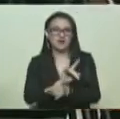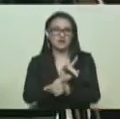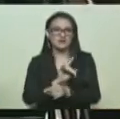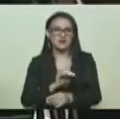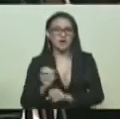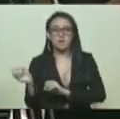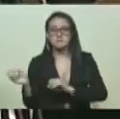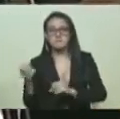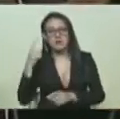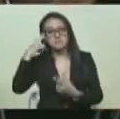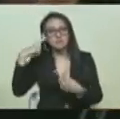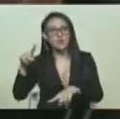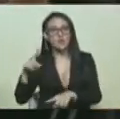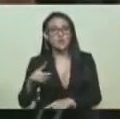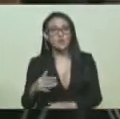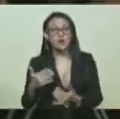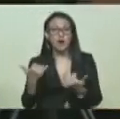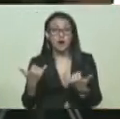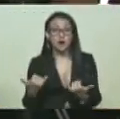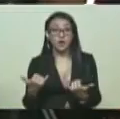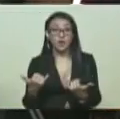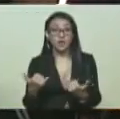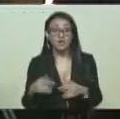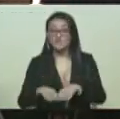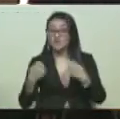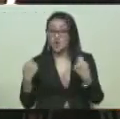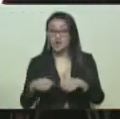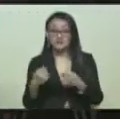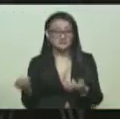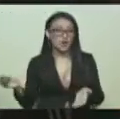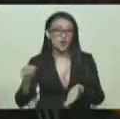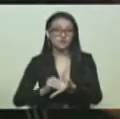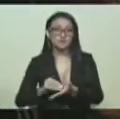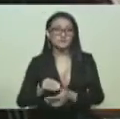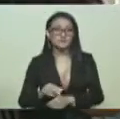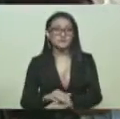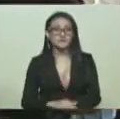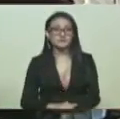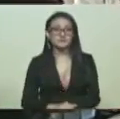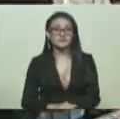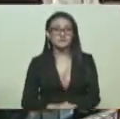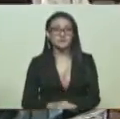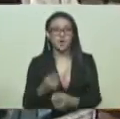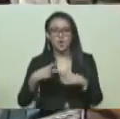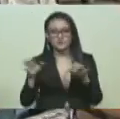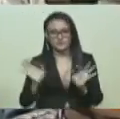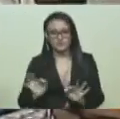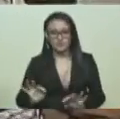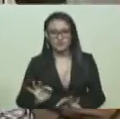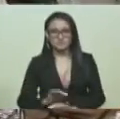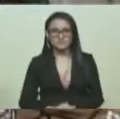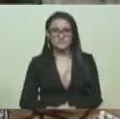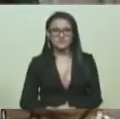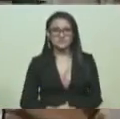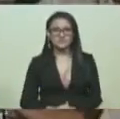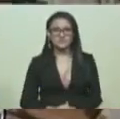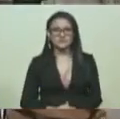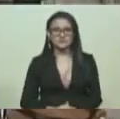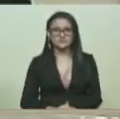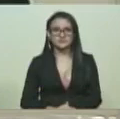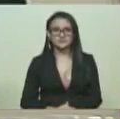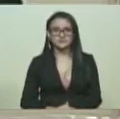Por eso ellos ahora apelan a la vía de la violencia de nuevo, con otros métodos, que